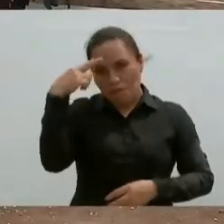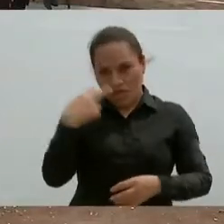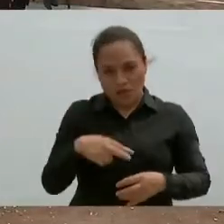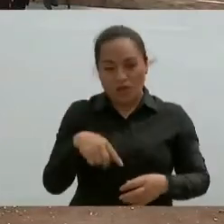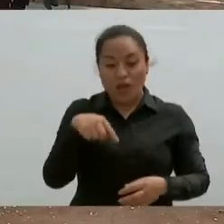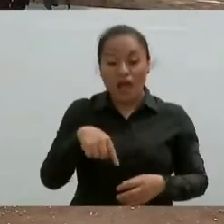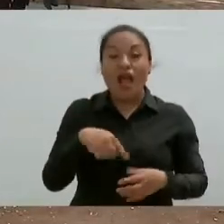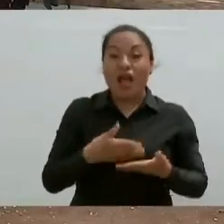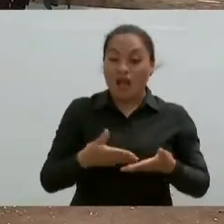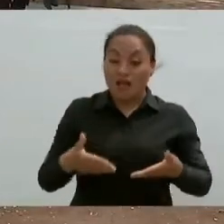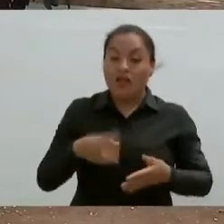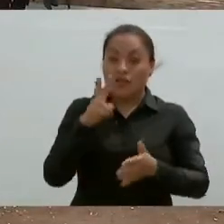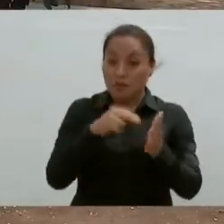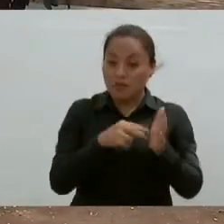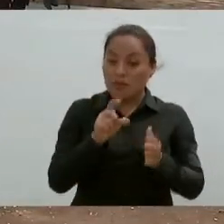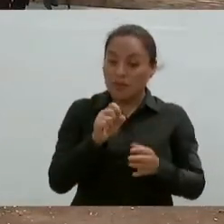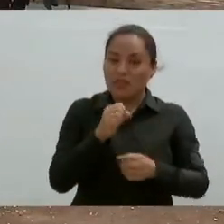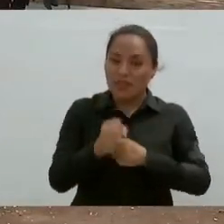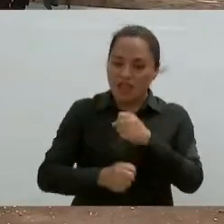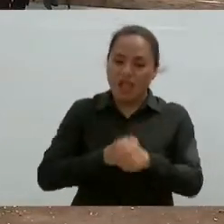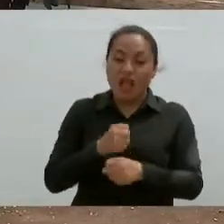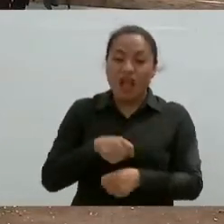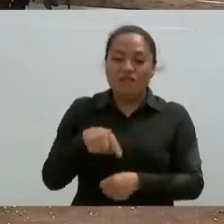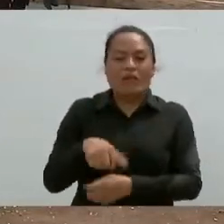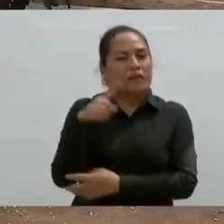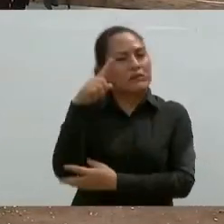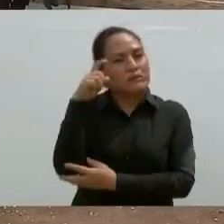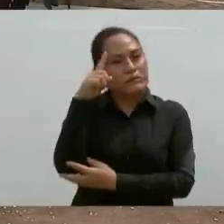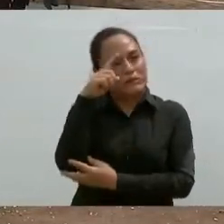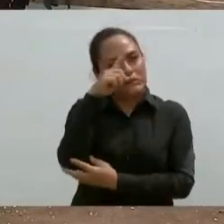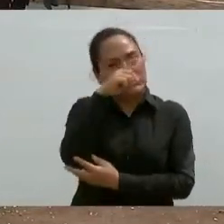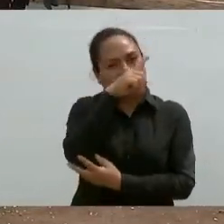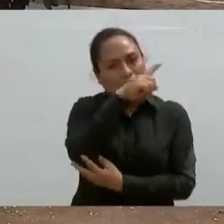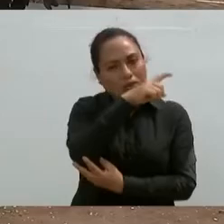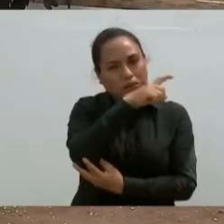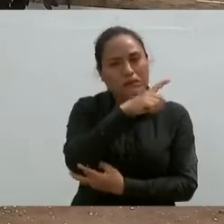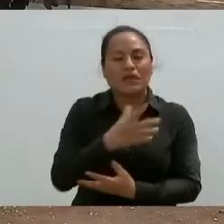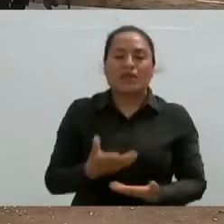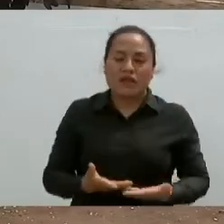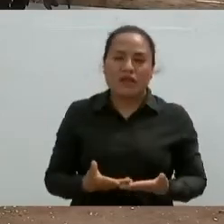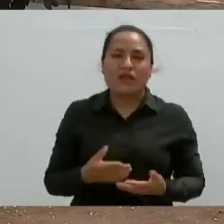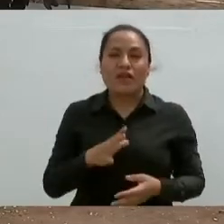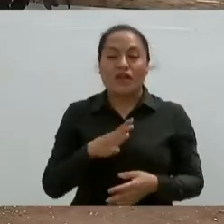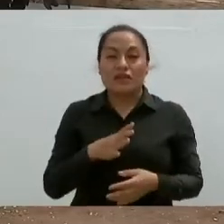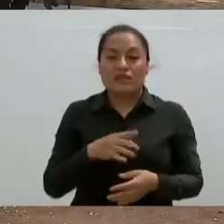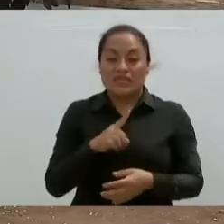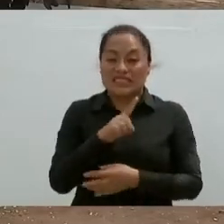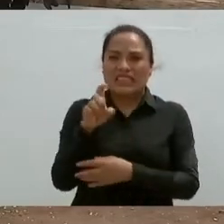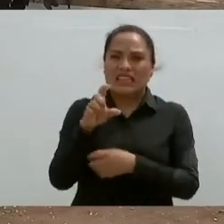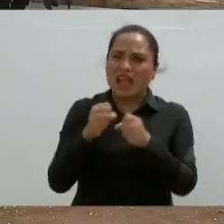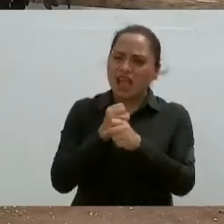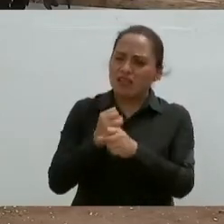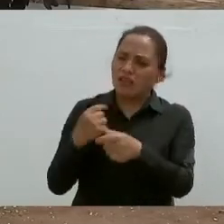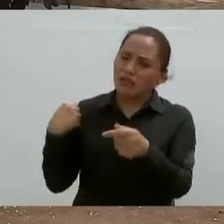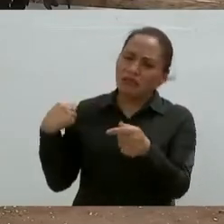año, uno de los más difíciles, casi en 100